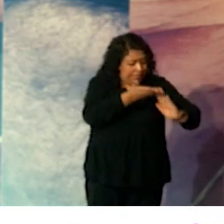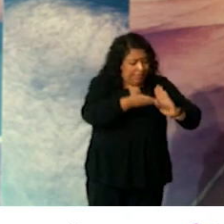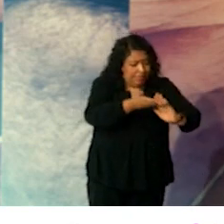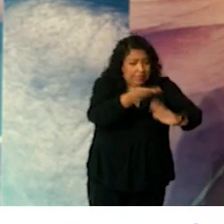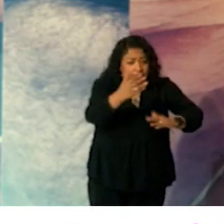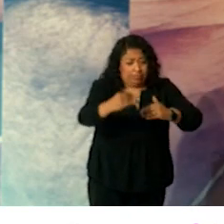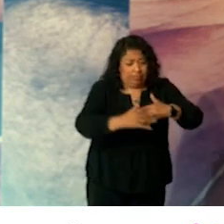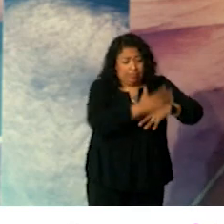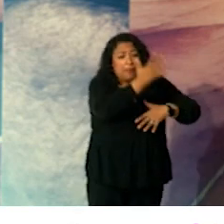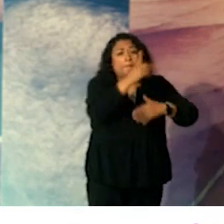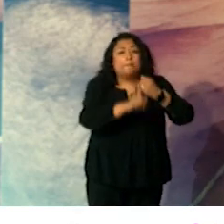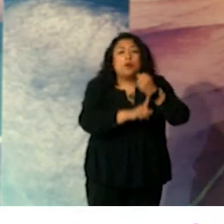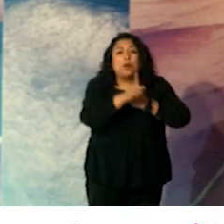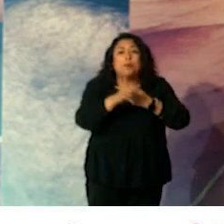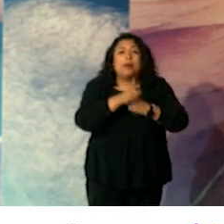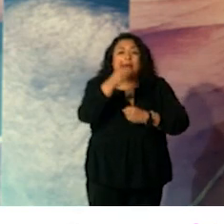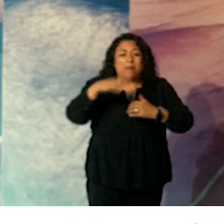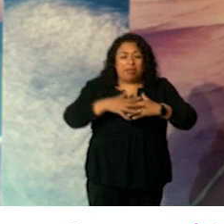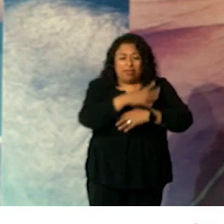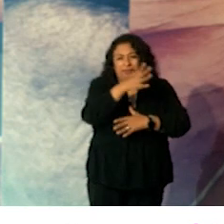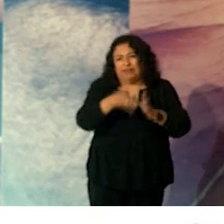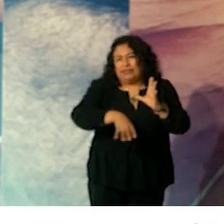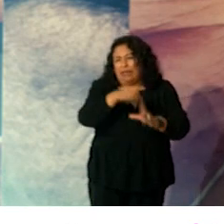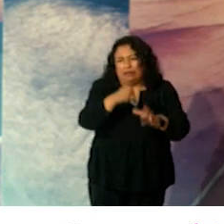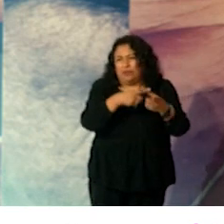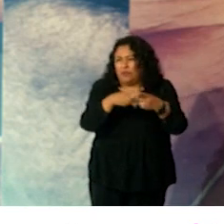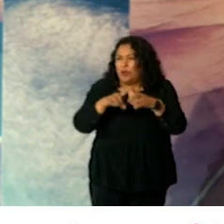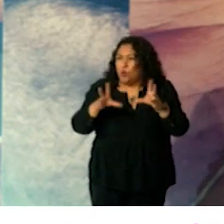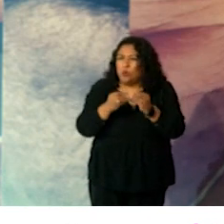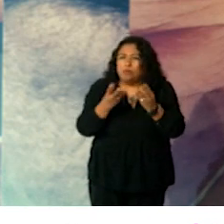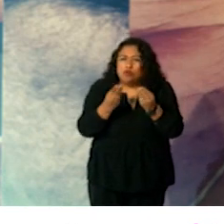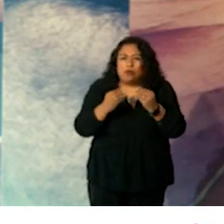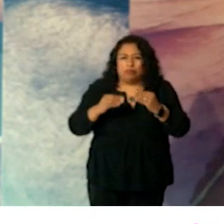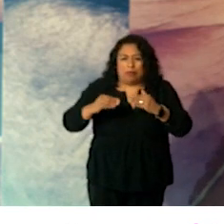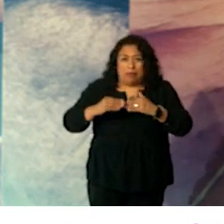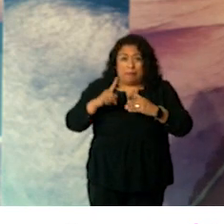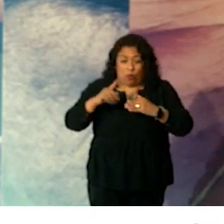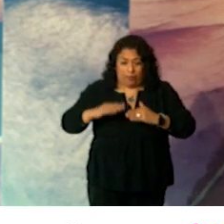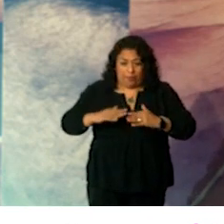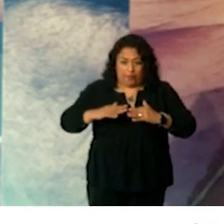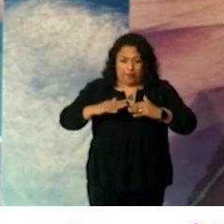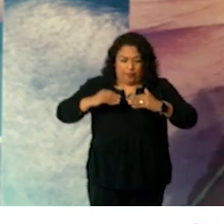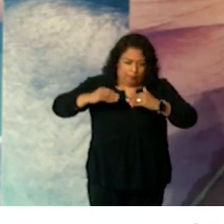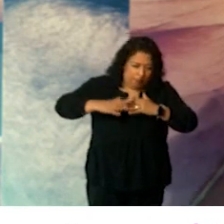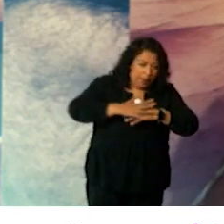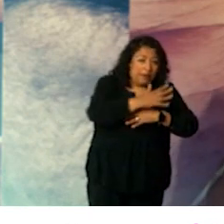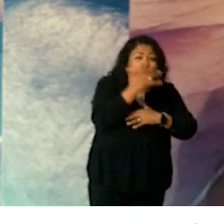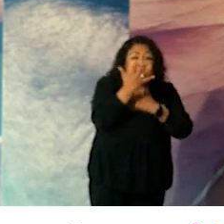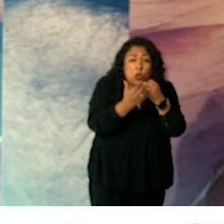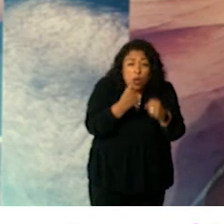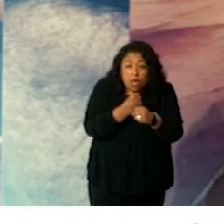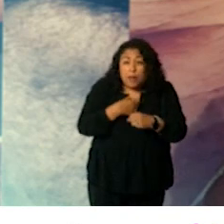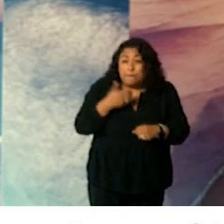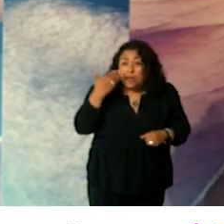por un problema de erosión costera acompañada del aumento del nivel del mar. Llevaban más de 5